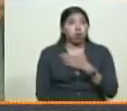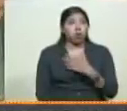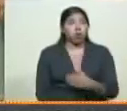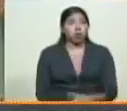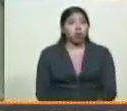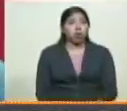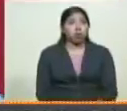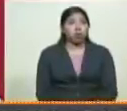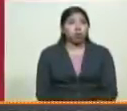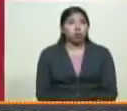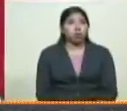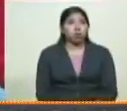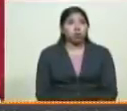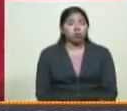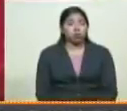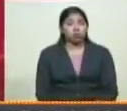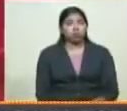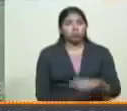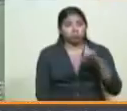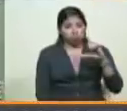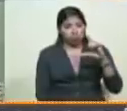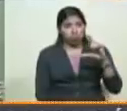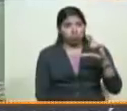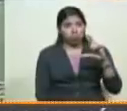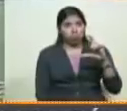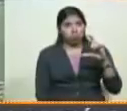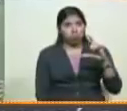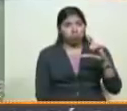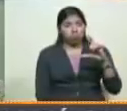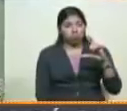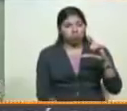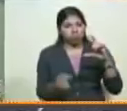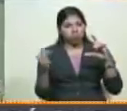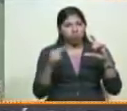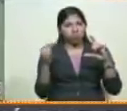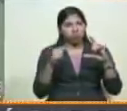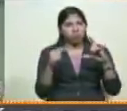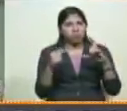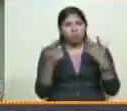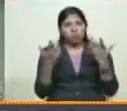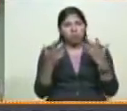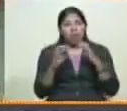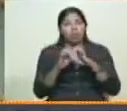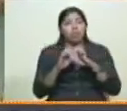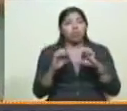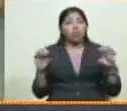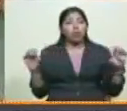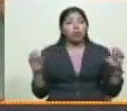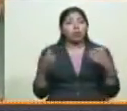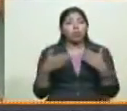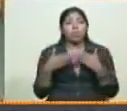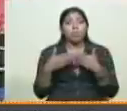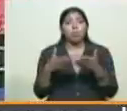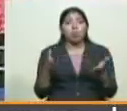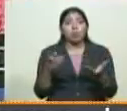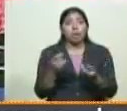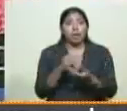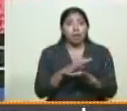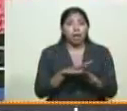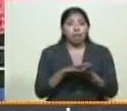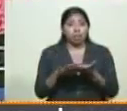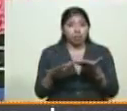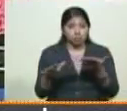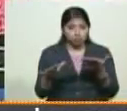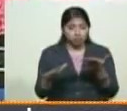El centro de toda nuestra atención tiene que ser la educación pública gratuita y de